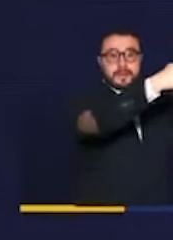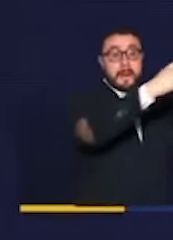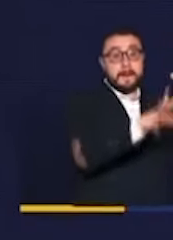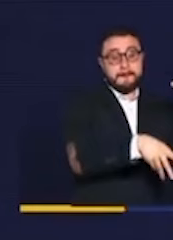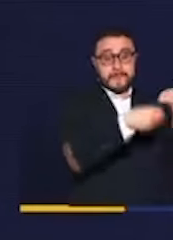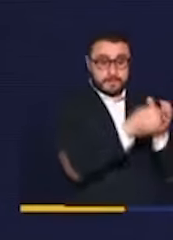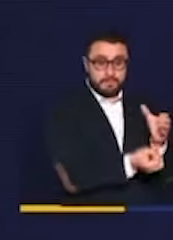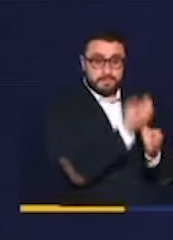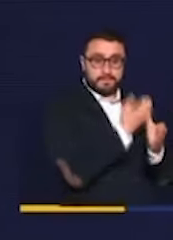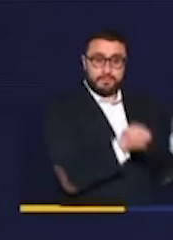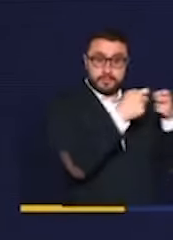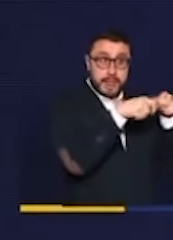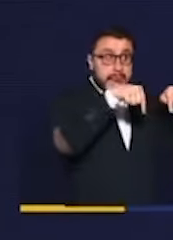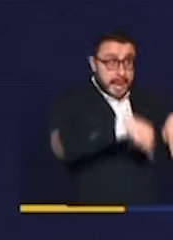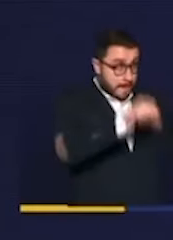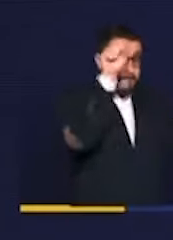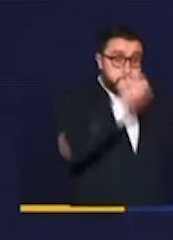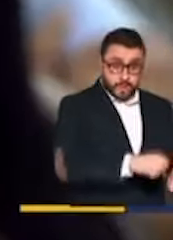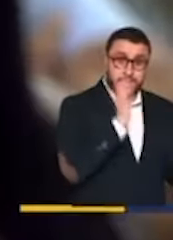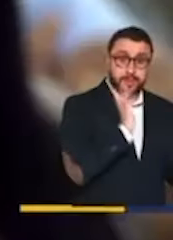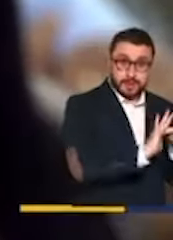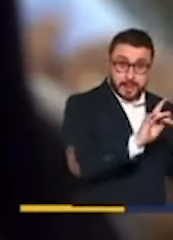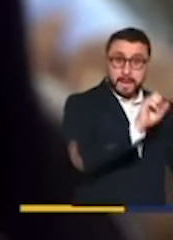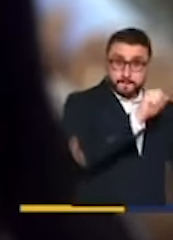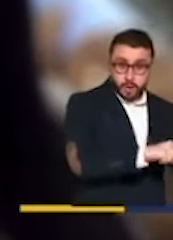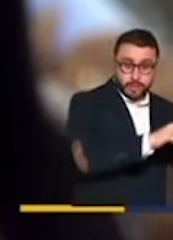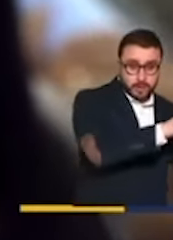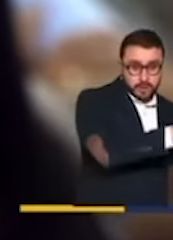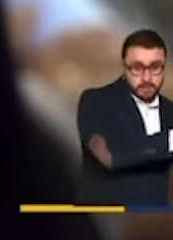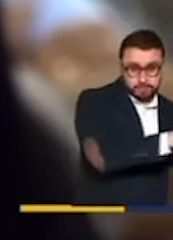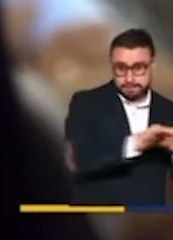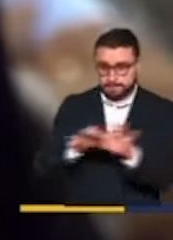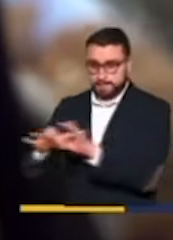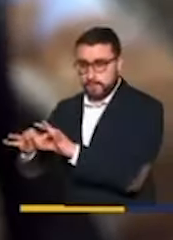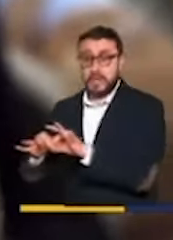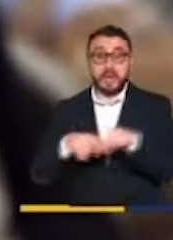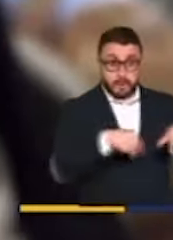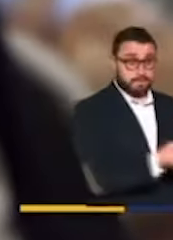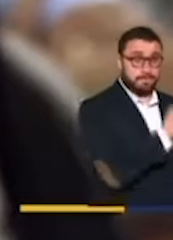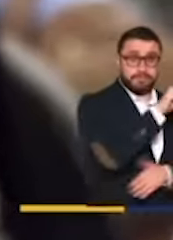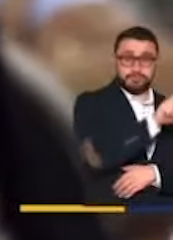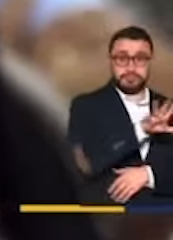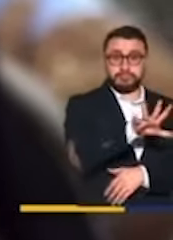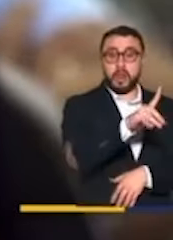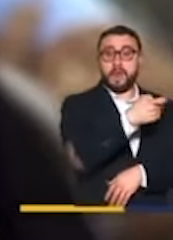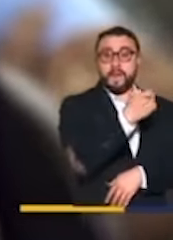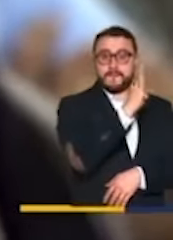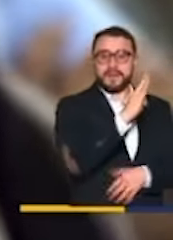generación eléctrica, que aquí es posible, hasta por 65 gigas, o sea, tres veces